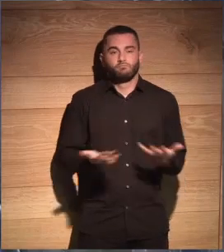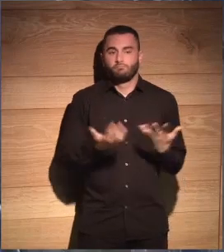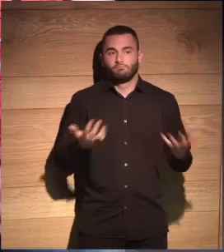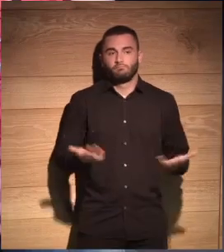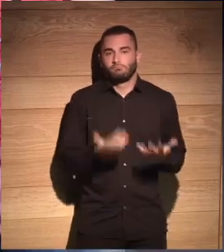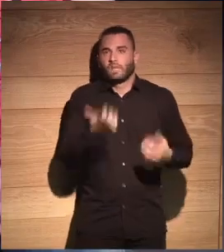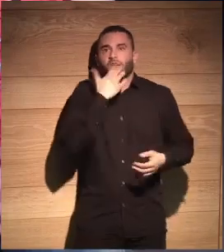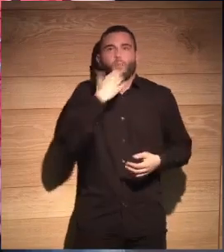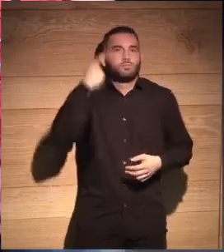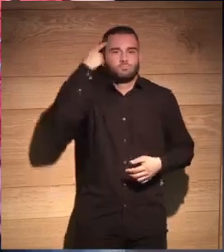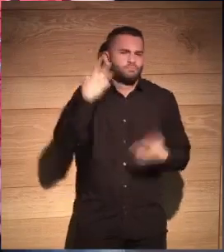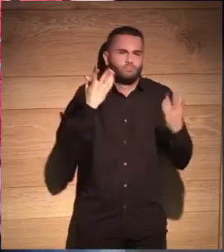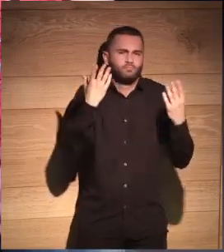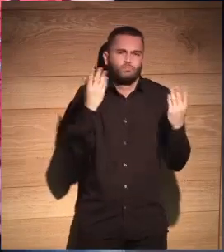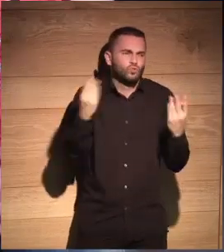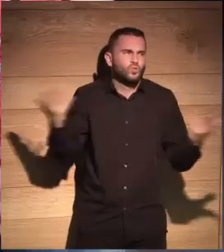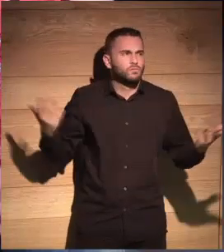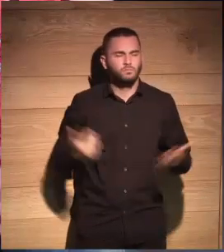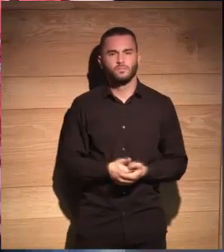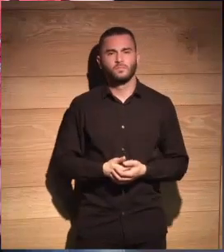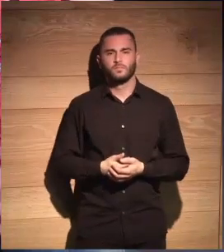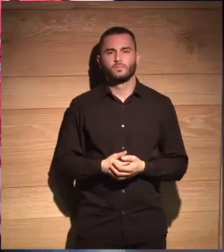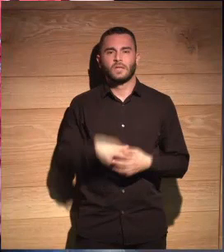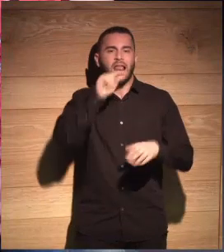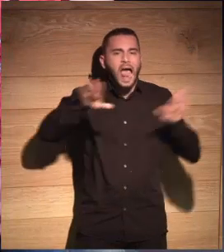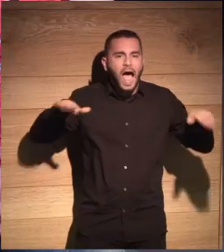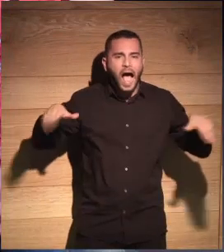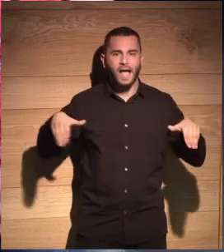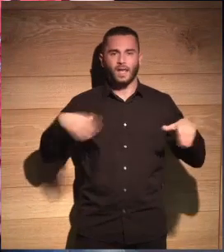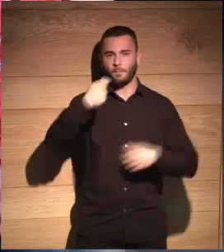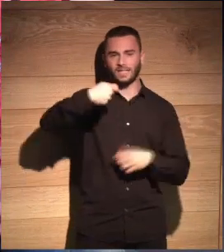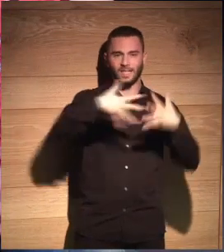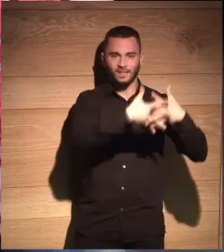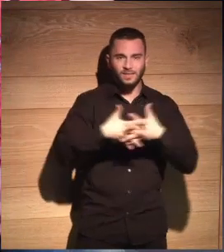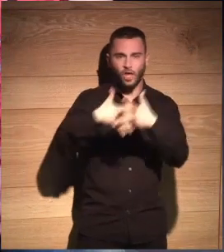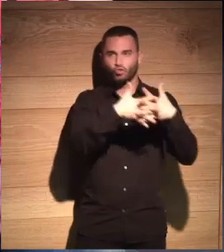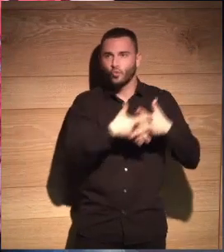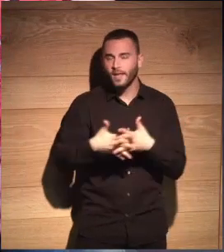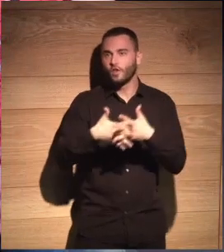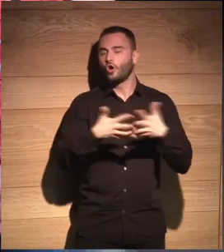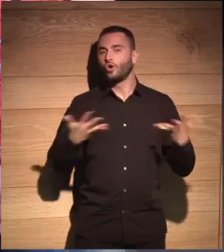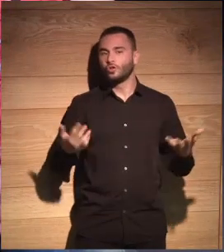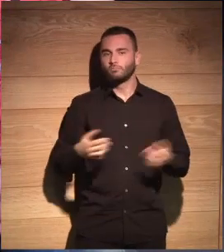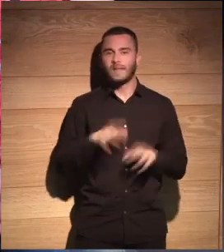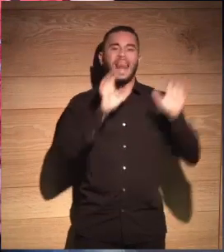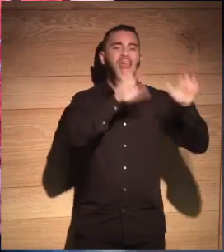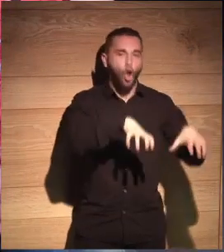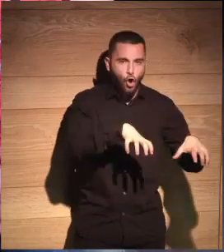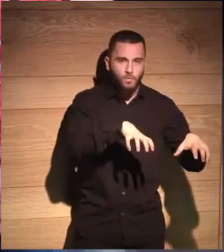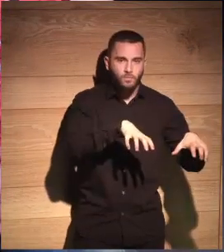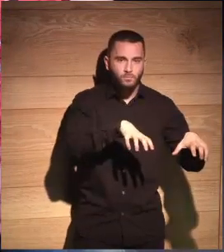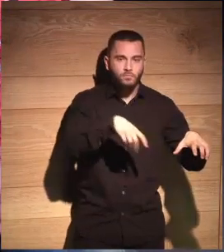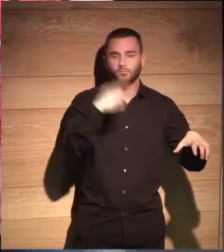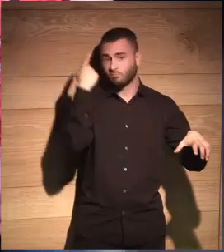Se me vienen mil ejemplos a la cabeza. Tienes el águila que hace de presidente de los Estados Unidos. Bueno, el león, ya sabemos que